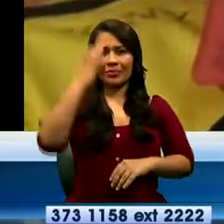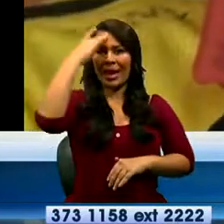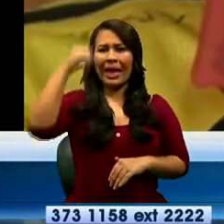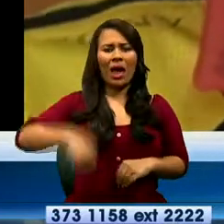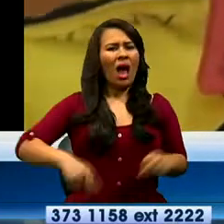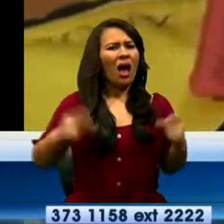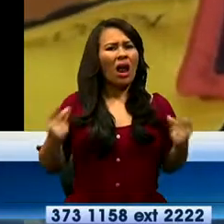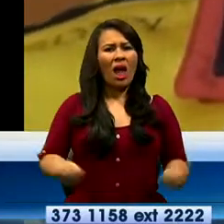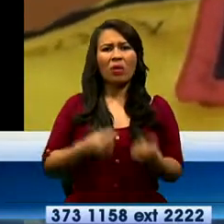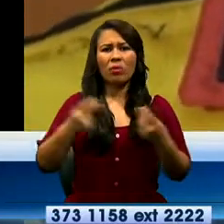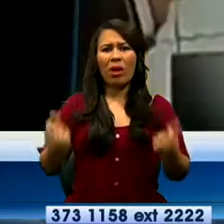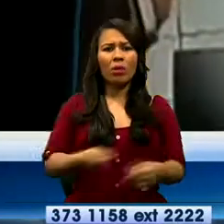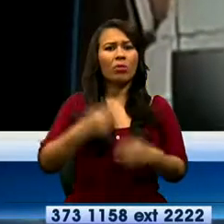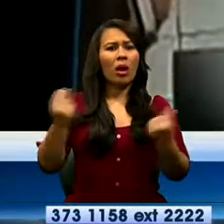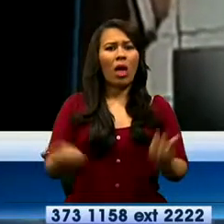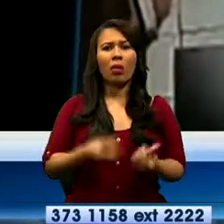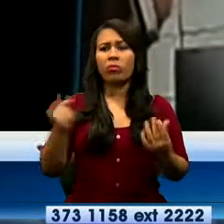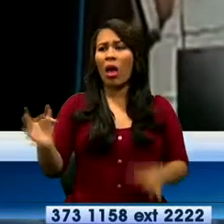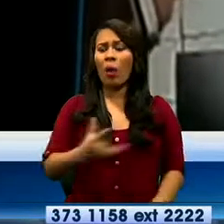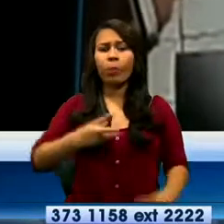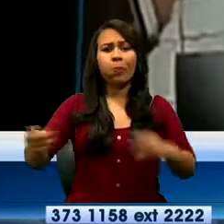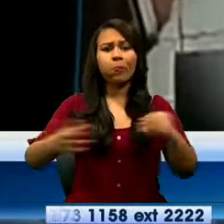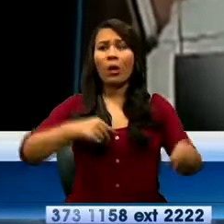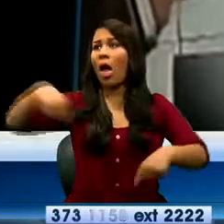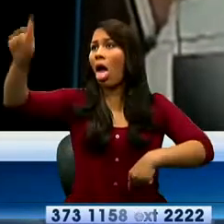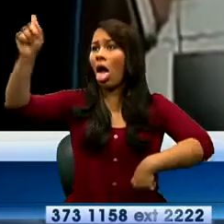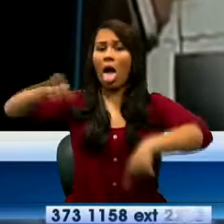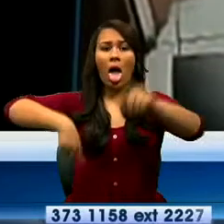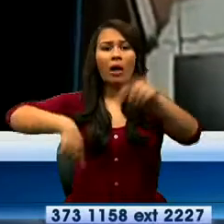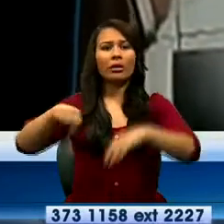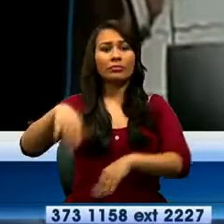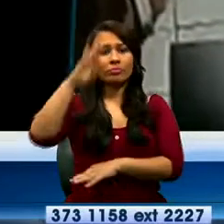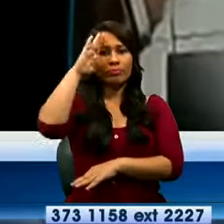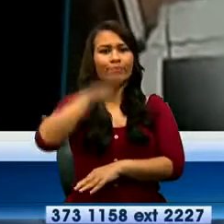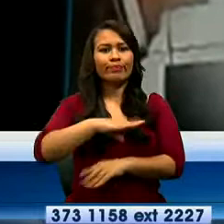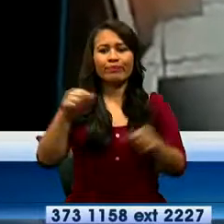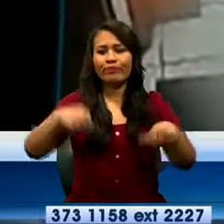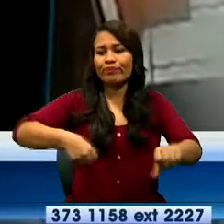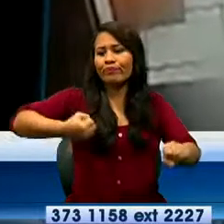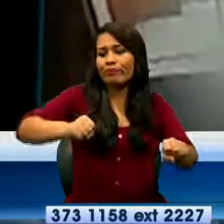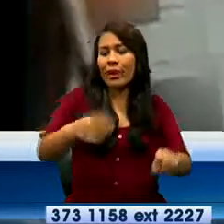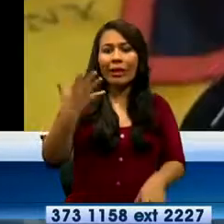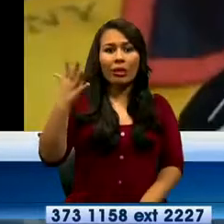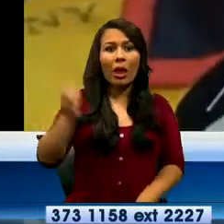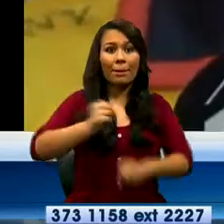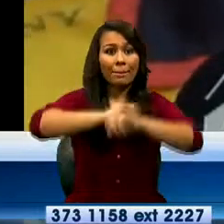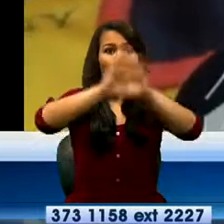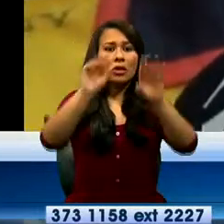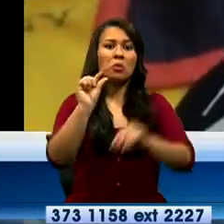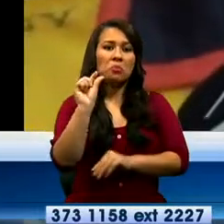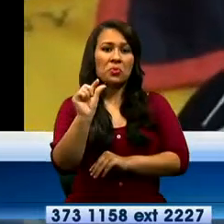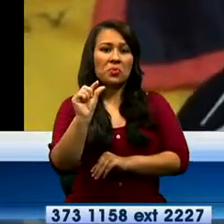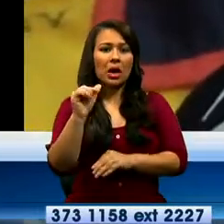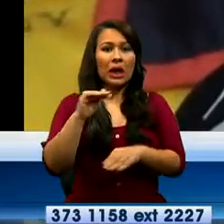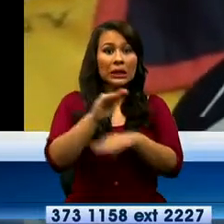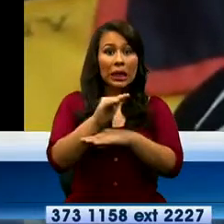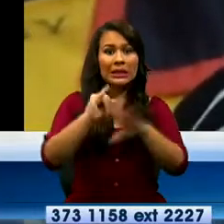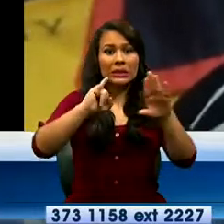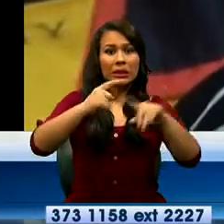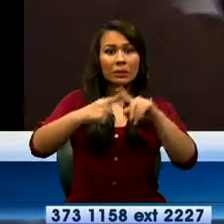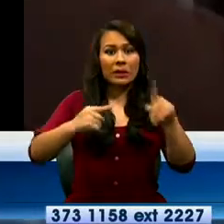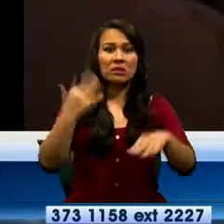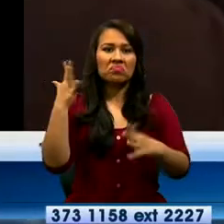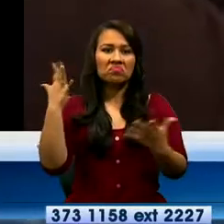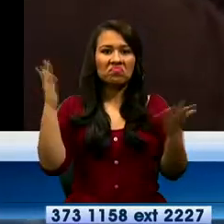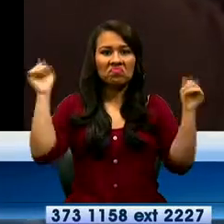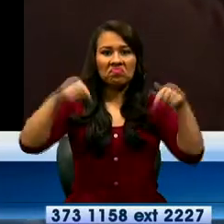rato un choro corre, el otro choro corre y los policías casi no pasan. En la mañana podrán pasar, pero a partir de las 6:00, 7:00 de la noche no hay un